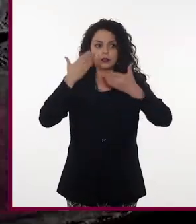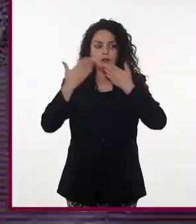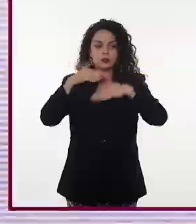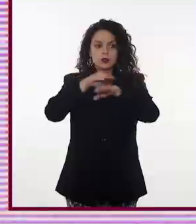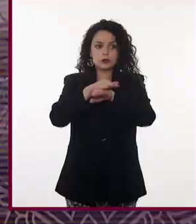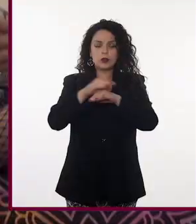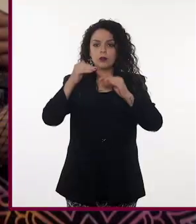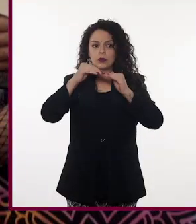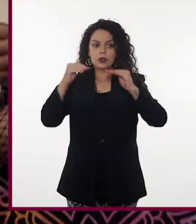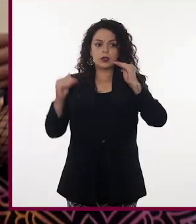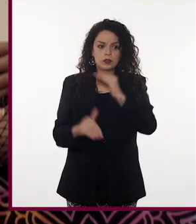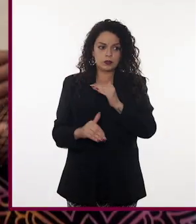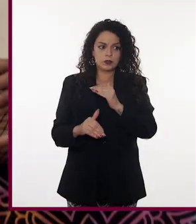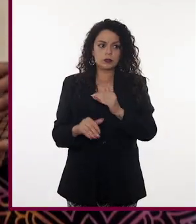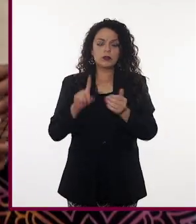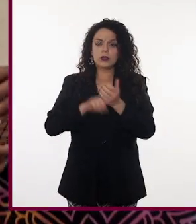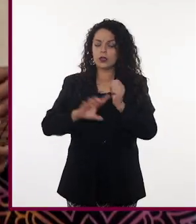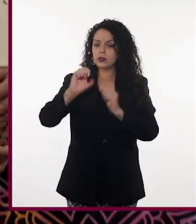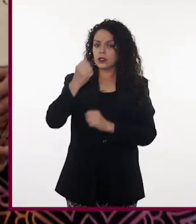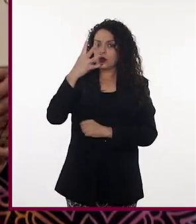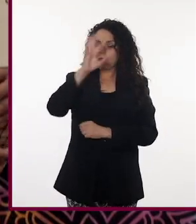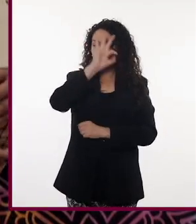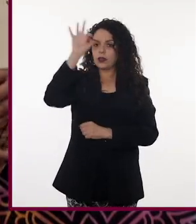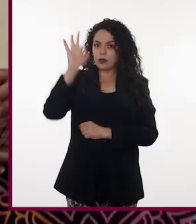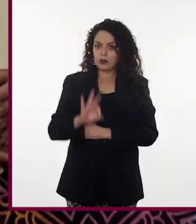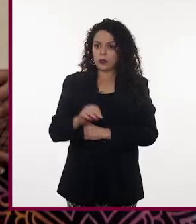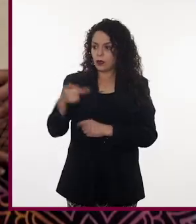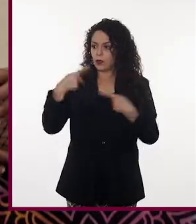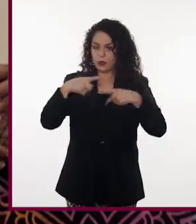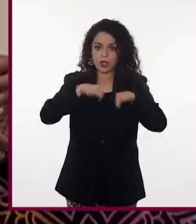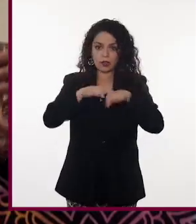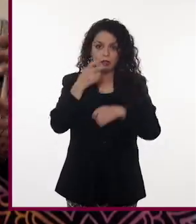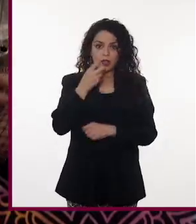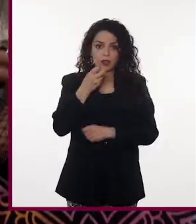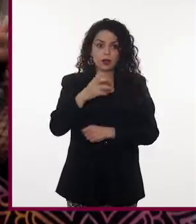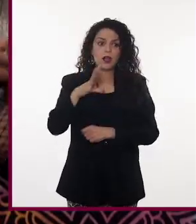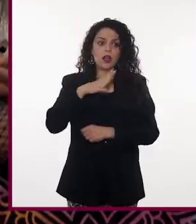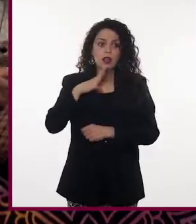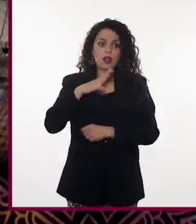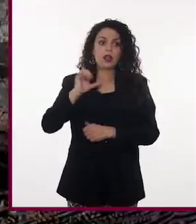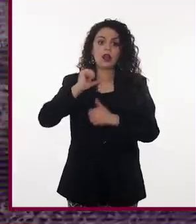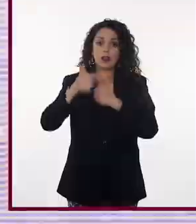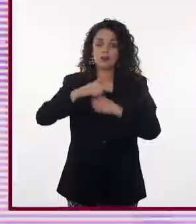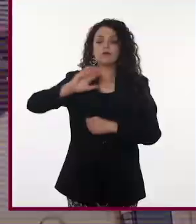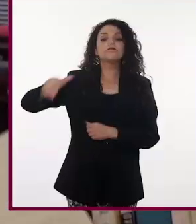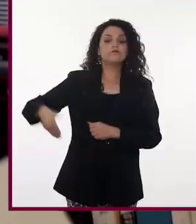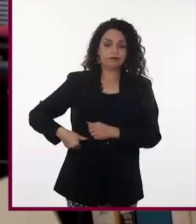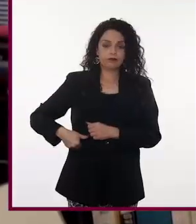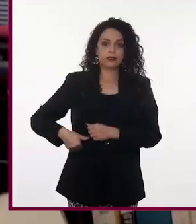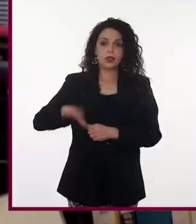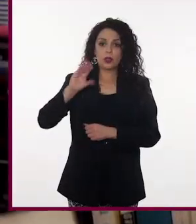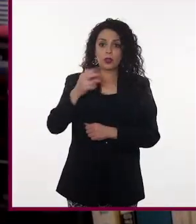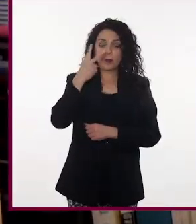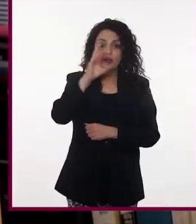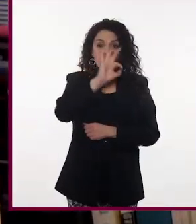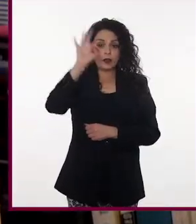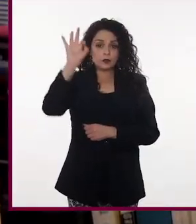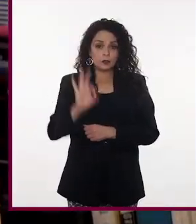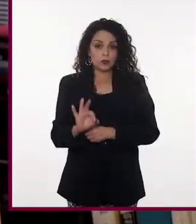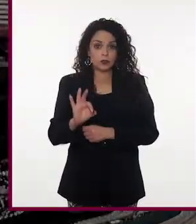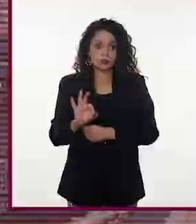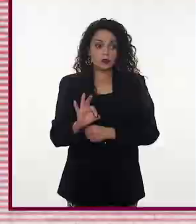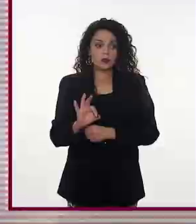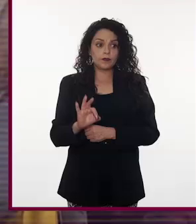Desigualdad, el 64% de los repartidores han tenido algún tipo de accidente. 92% de